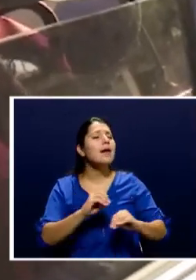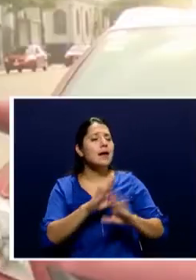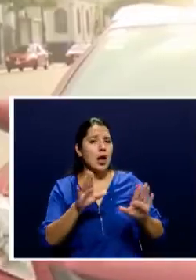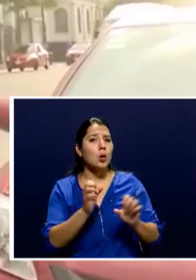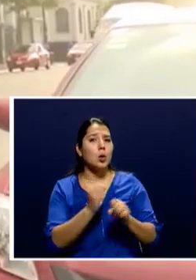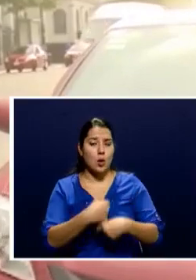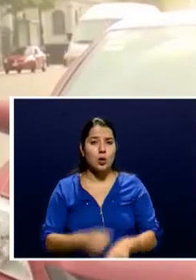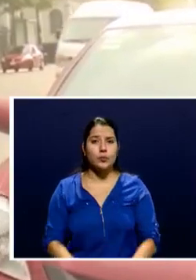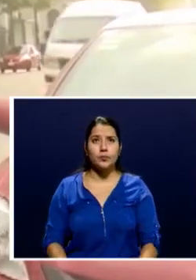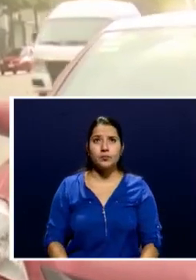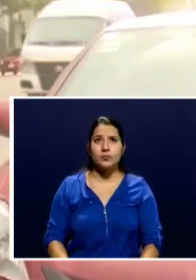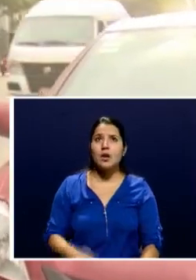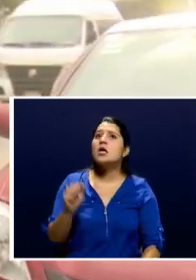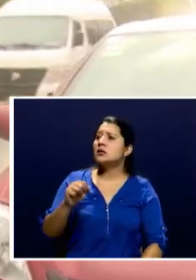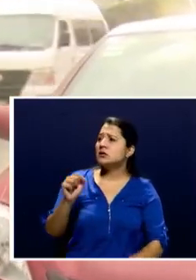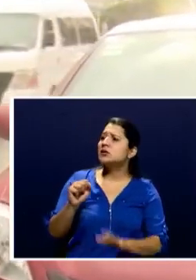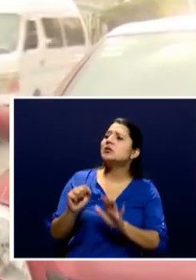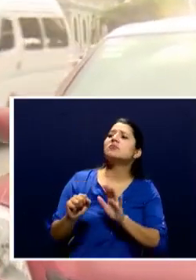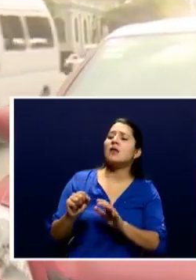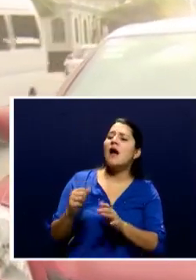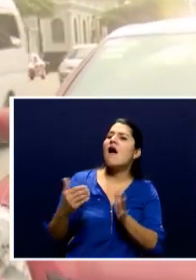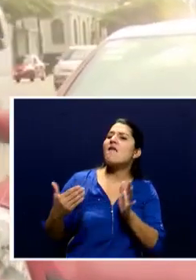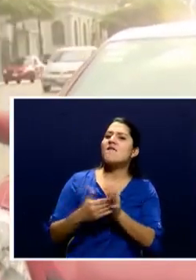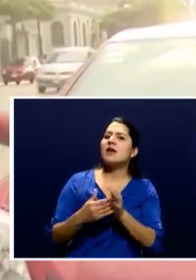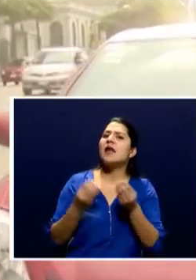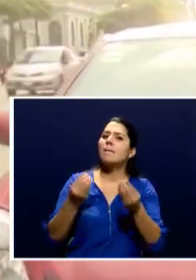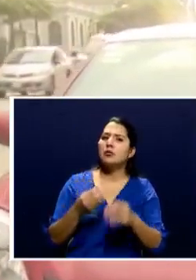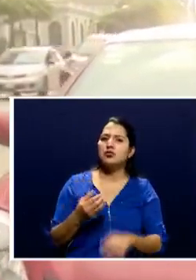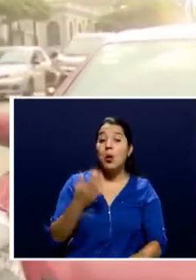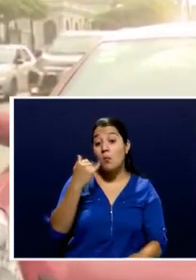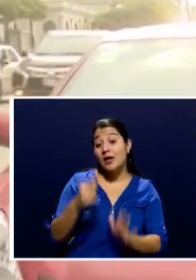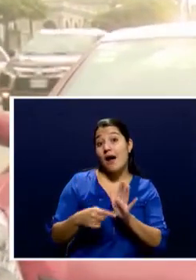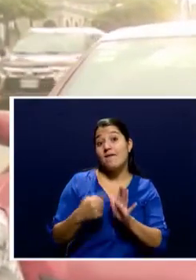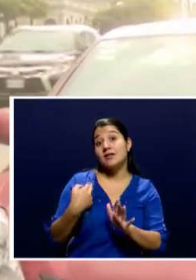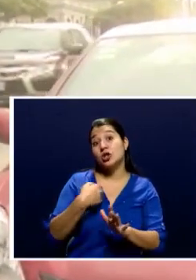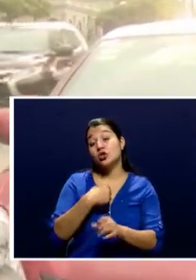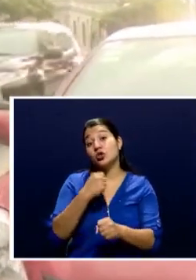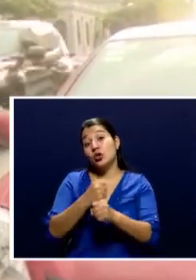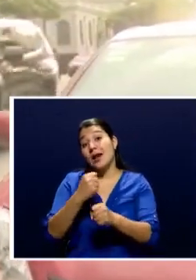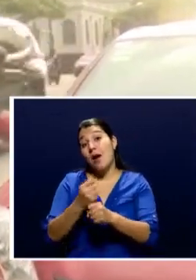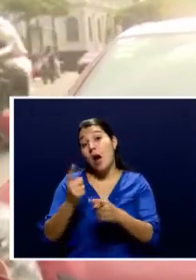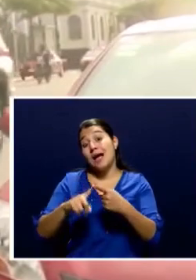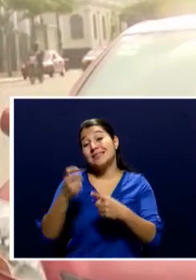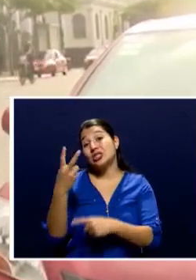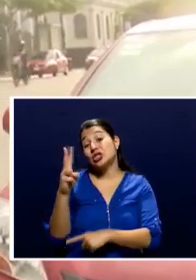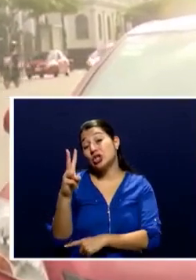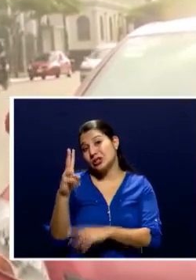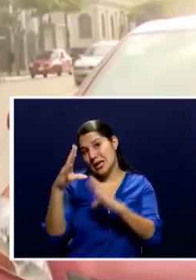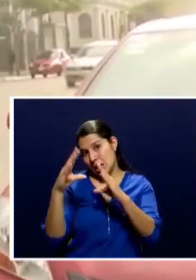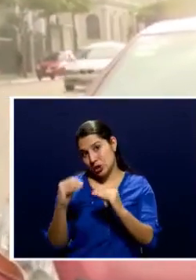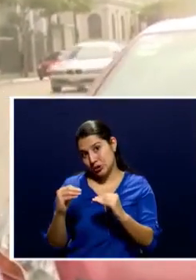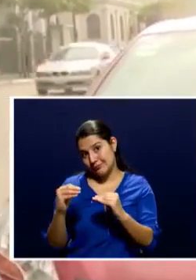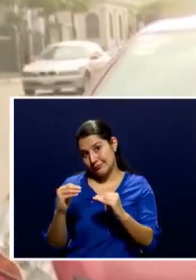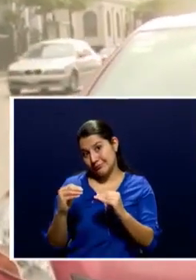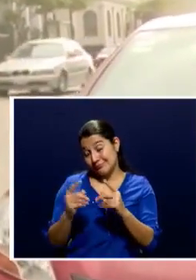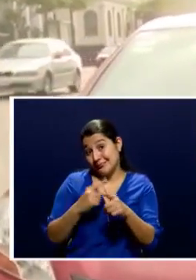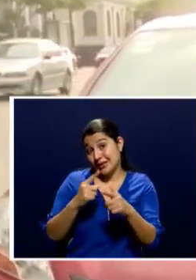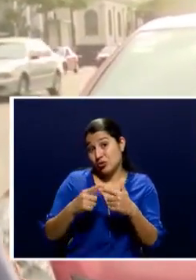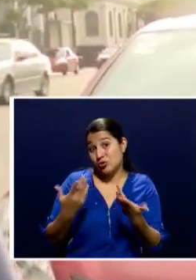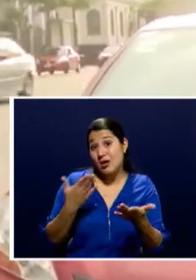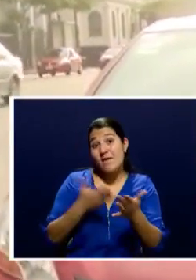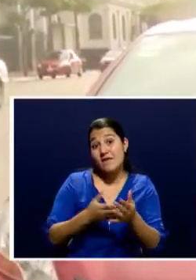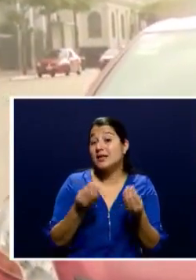que sí. Sí, legalmente sí, nos va a afectar demasiado porque a veces nosotros trabajamos hasta las 12 de la noche y pues, como le digo, nos